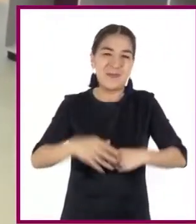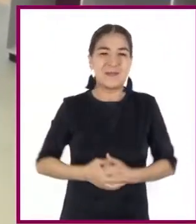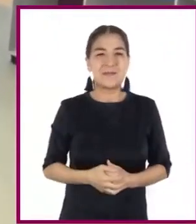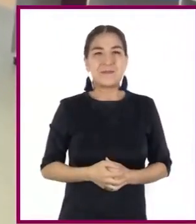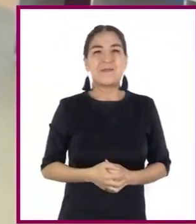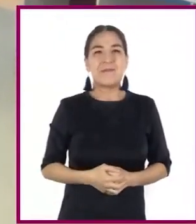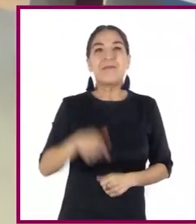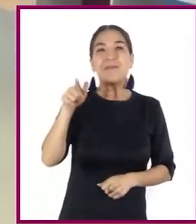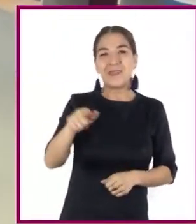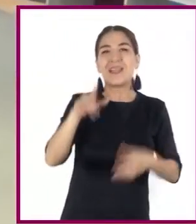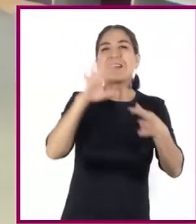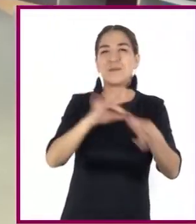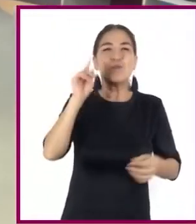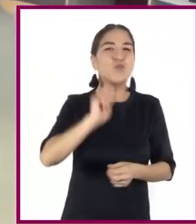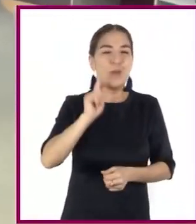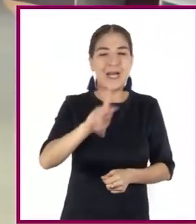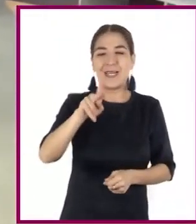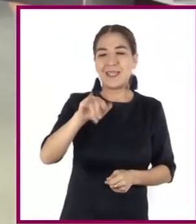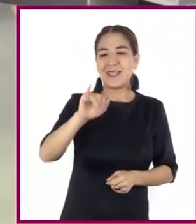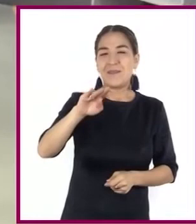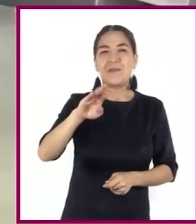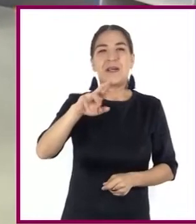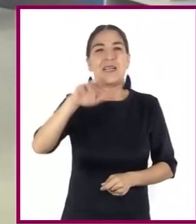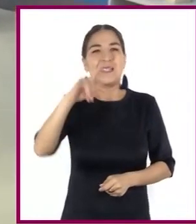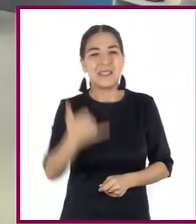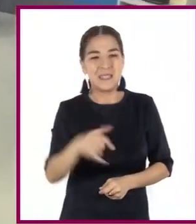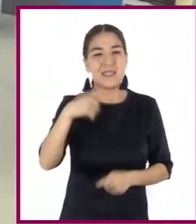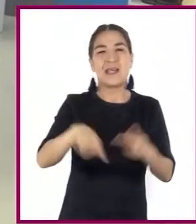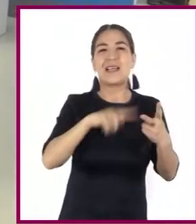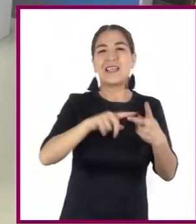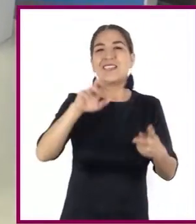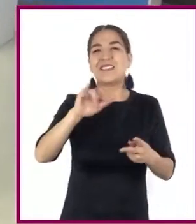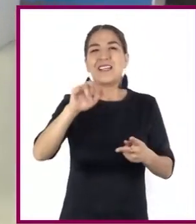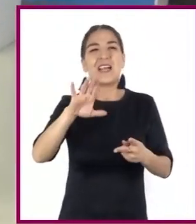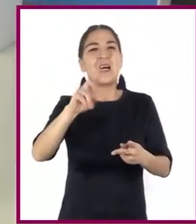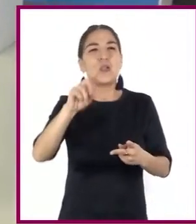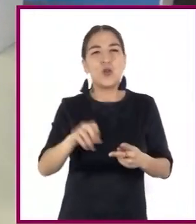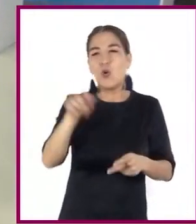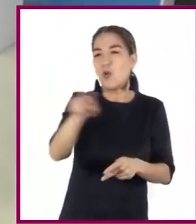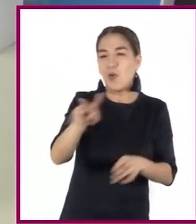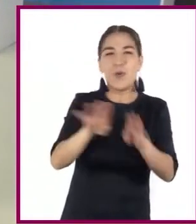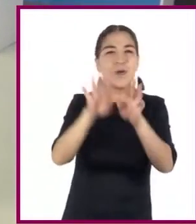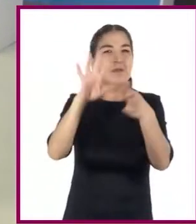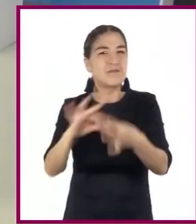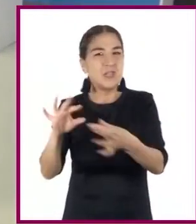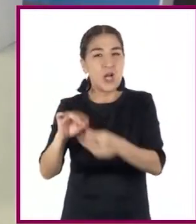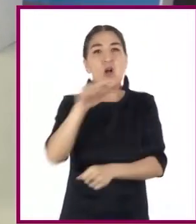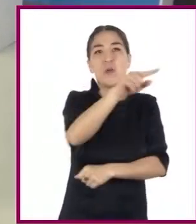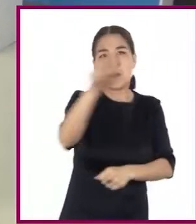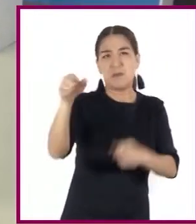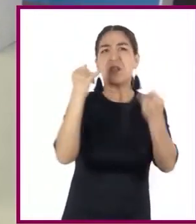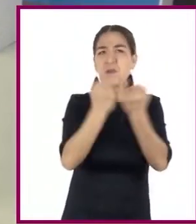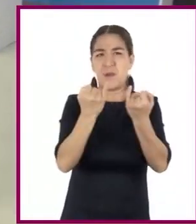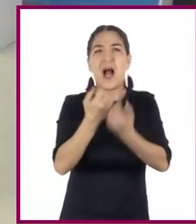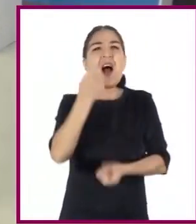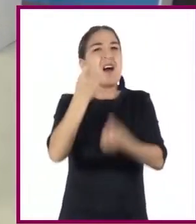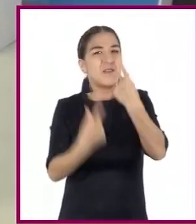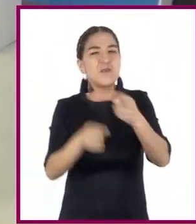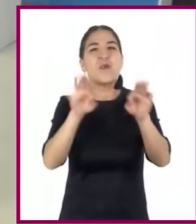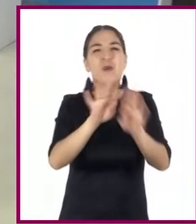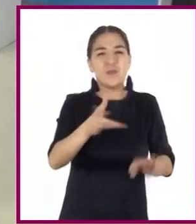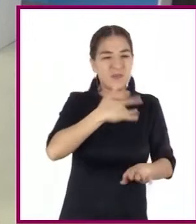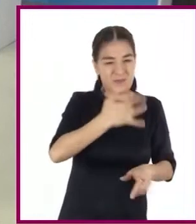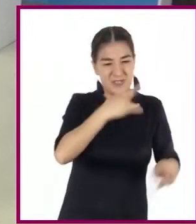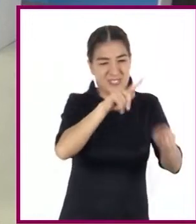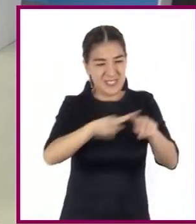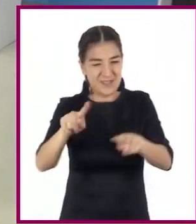que comenta Kimberly y Ricardo. ¿Les ha pasado algo similar? ¿De qué manera influye la diversidad